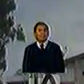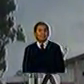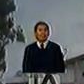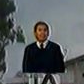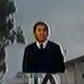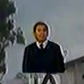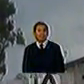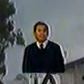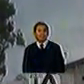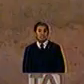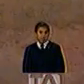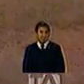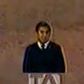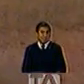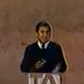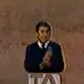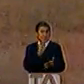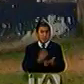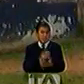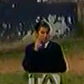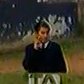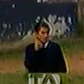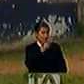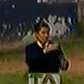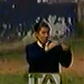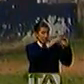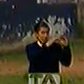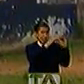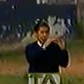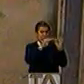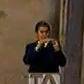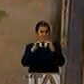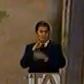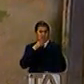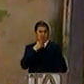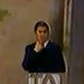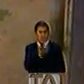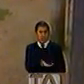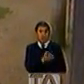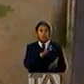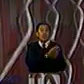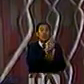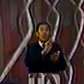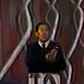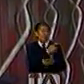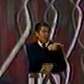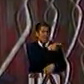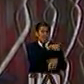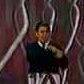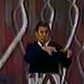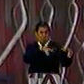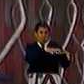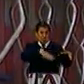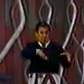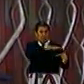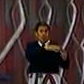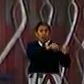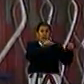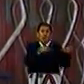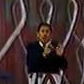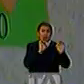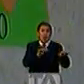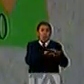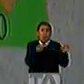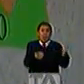Las escuelas del lugar dejan ver la falta de atención y ayuda gubernamental. La escuela del poblado Zancudo no cuenta con aulas, ni pupitres